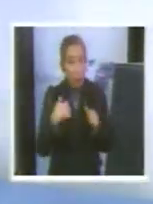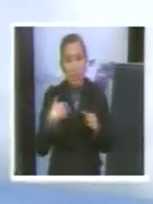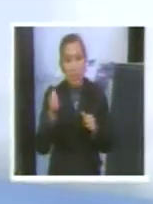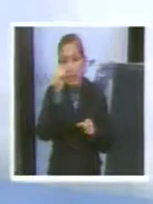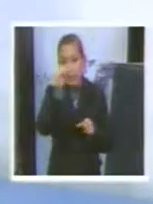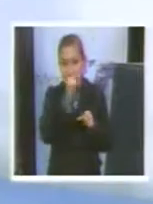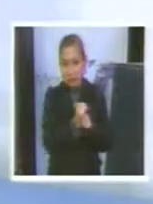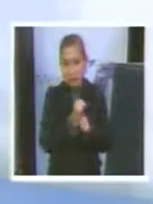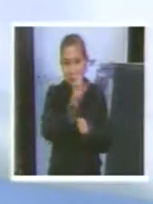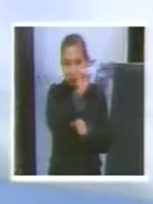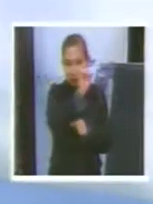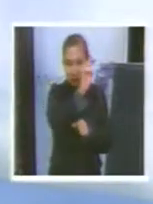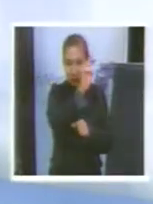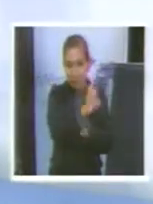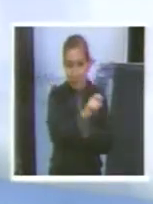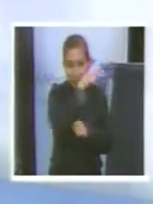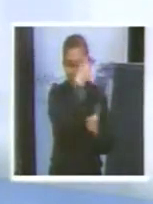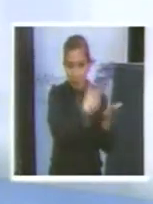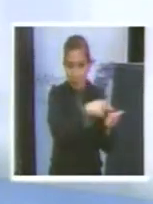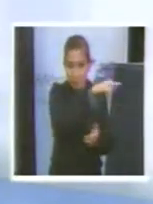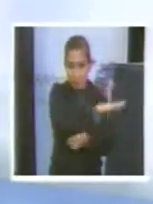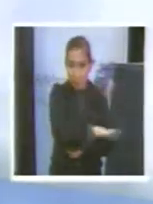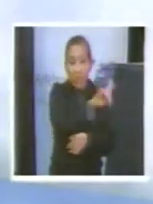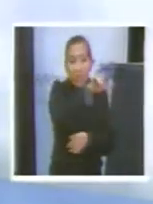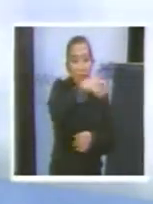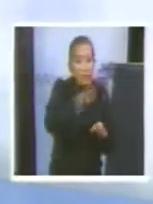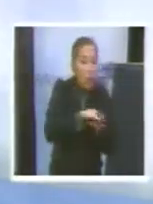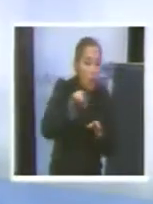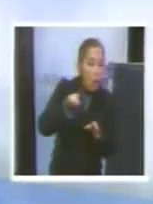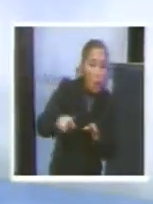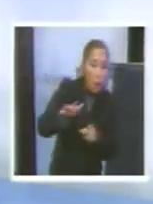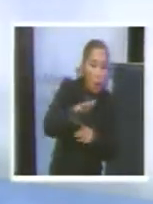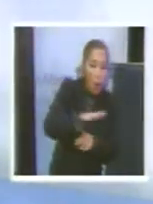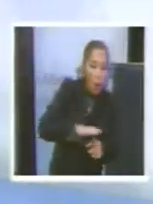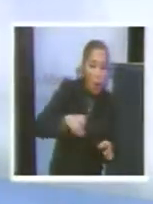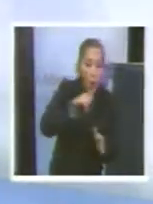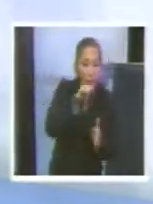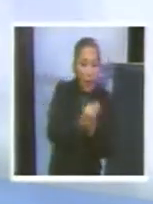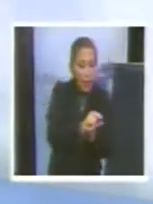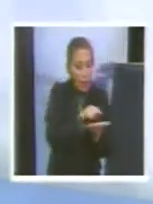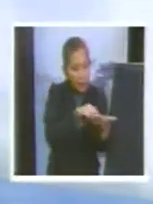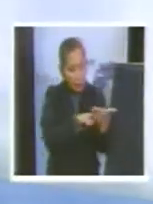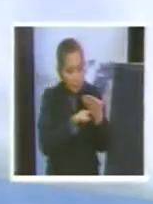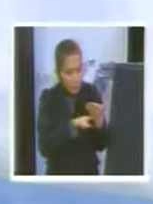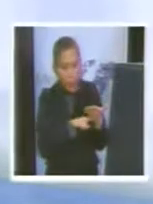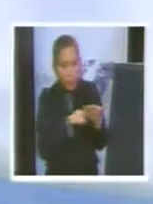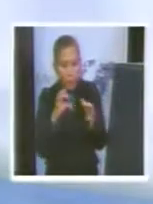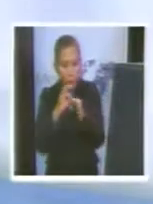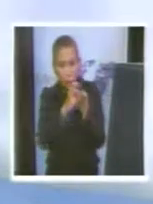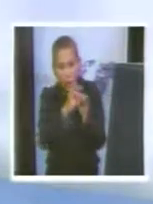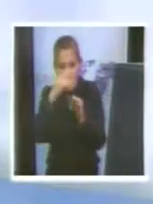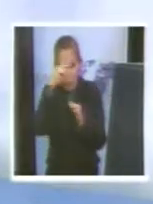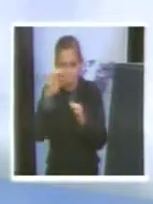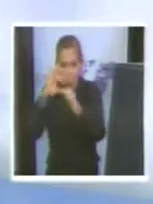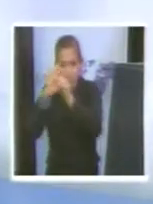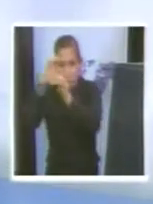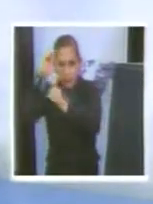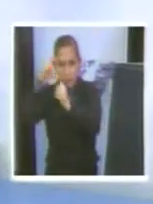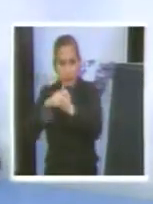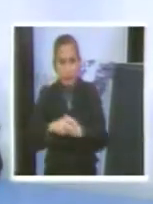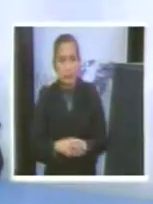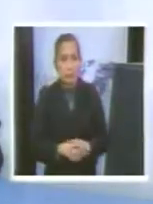la Secretaría de Relaciones Exteriores es cómo está ese marco jurídico que une a México con la Unión